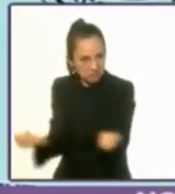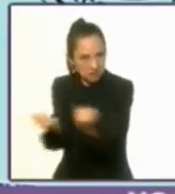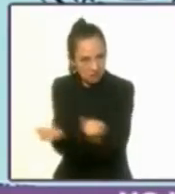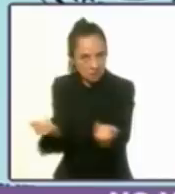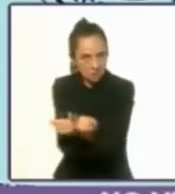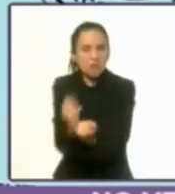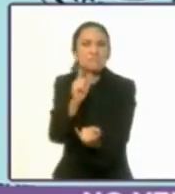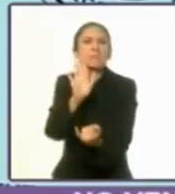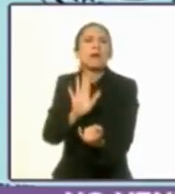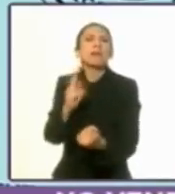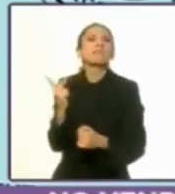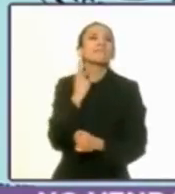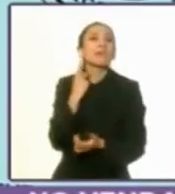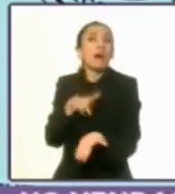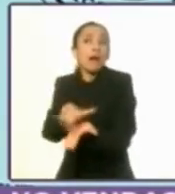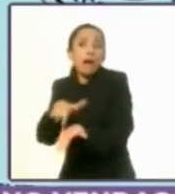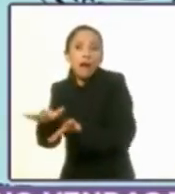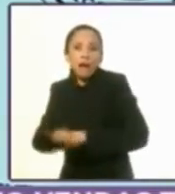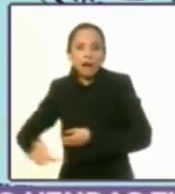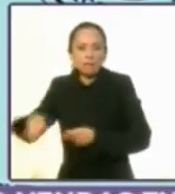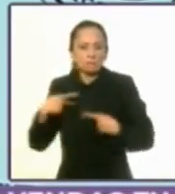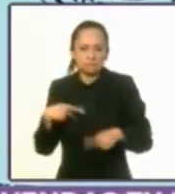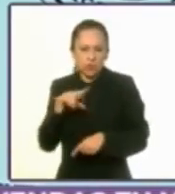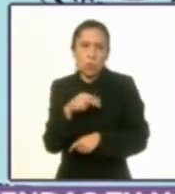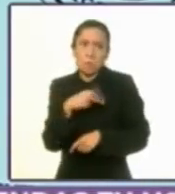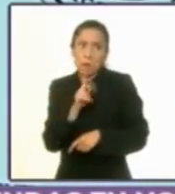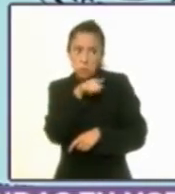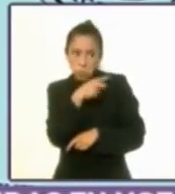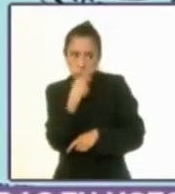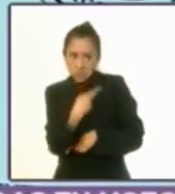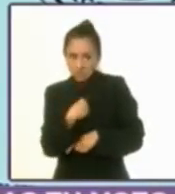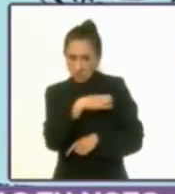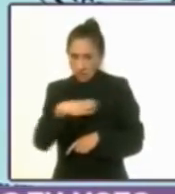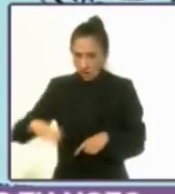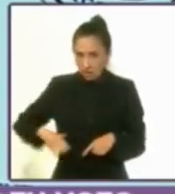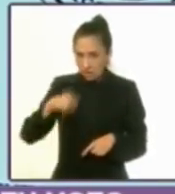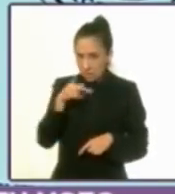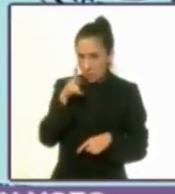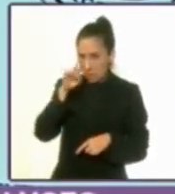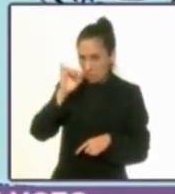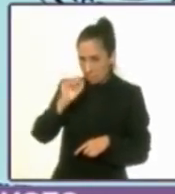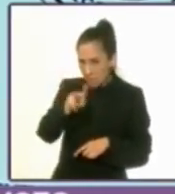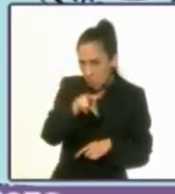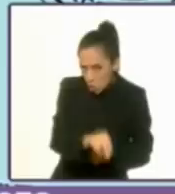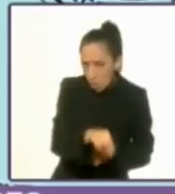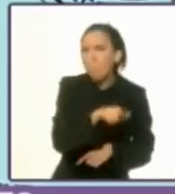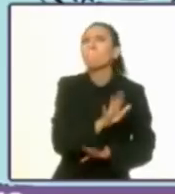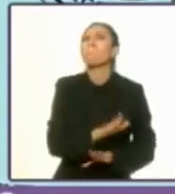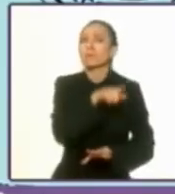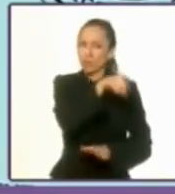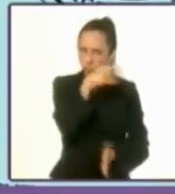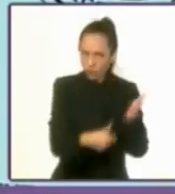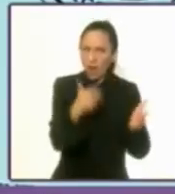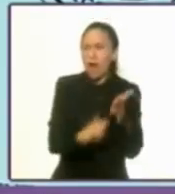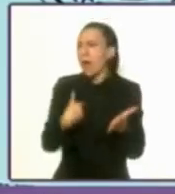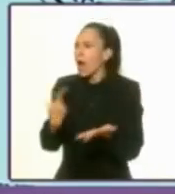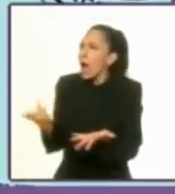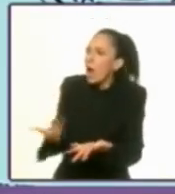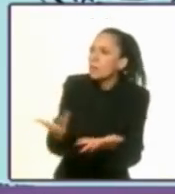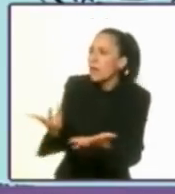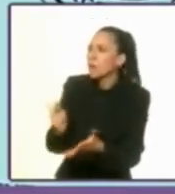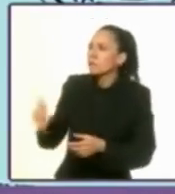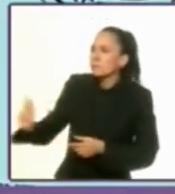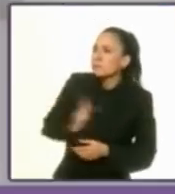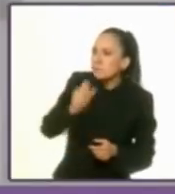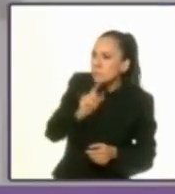pero me parece importante que aunque te digas que no eres candidato priísta si te informes de las propuestas de sus candidatos gracias al